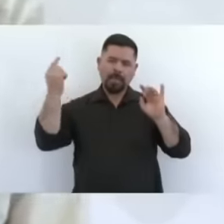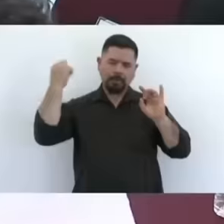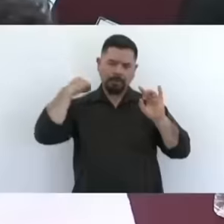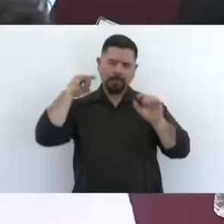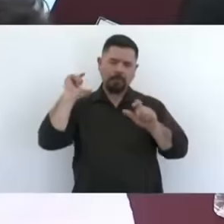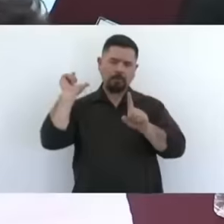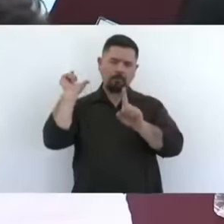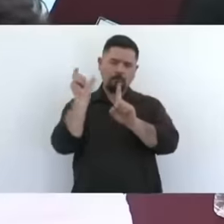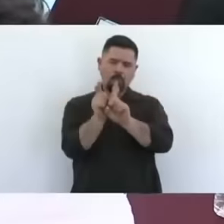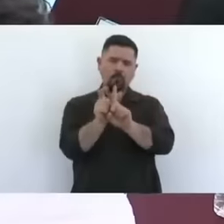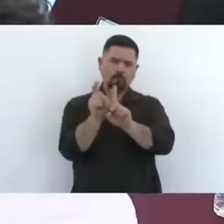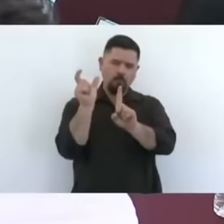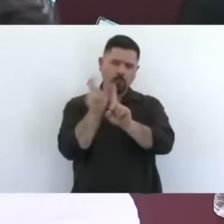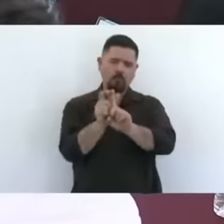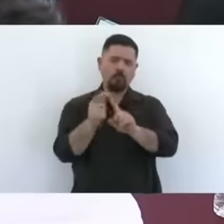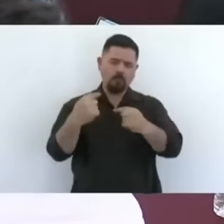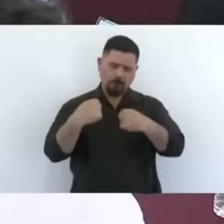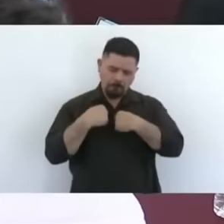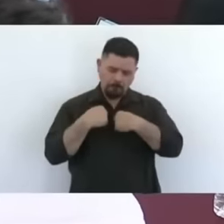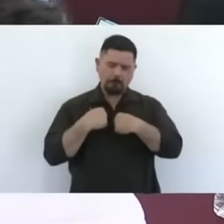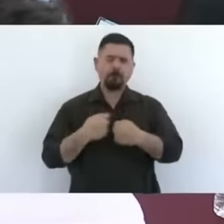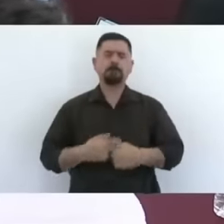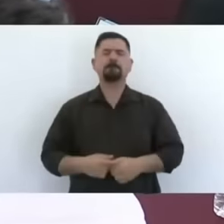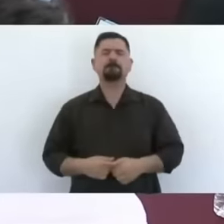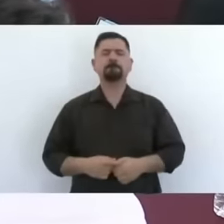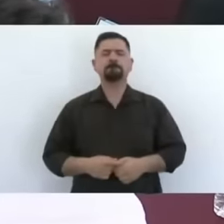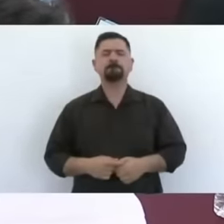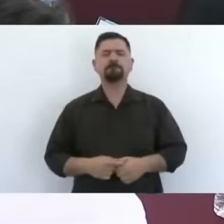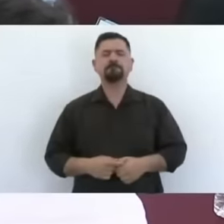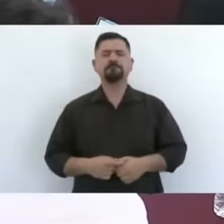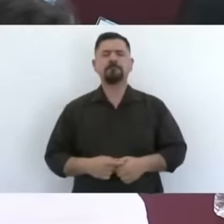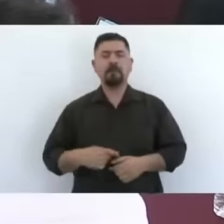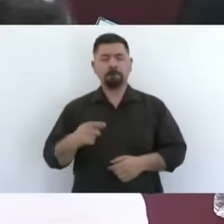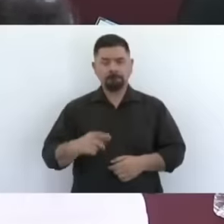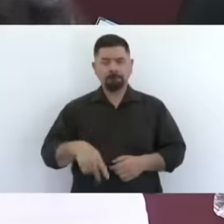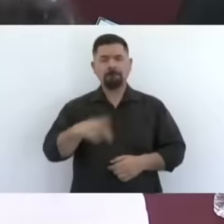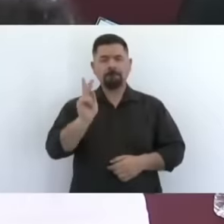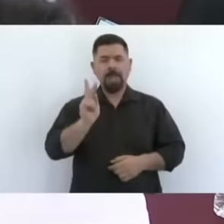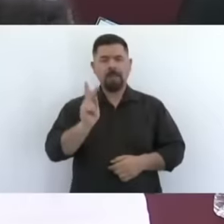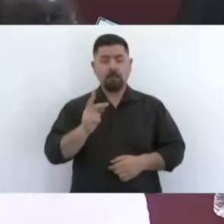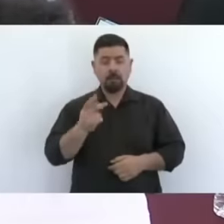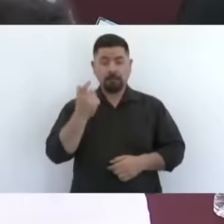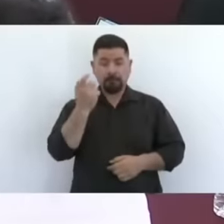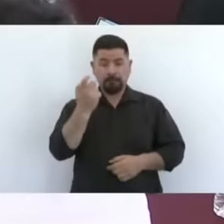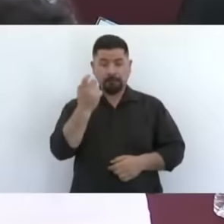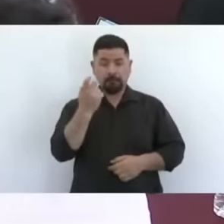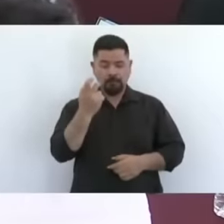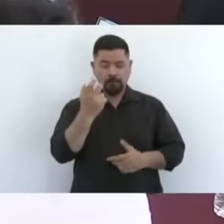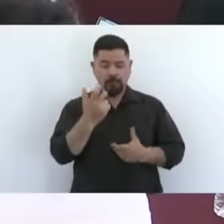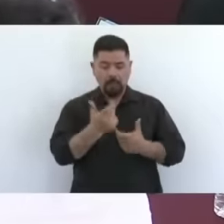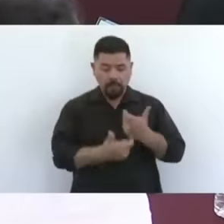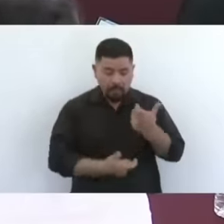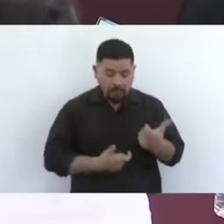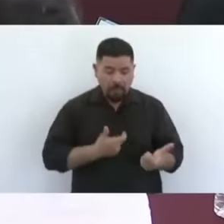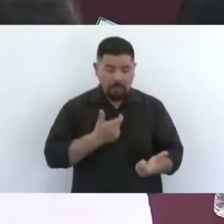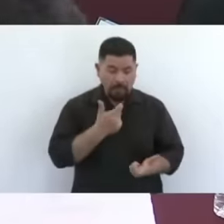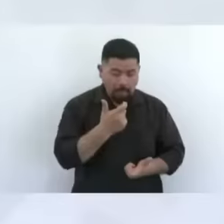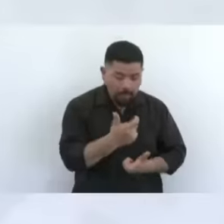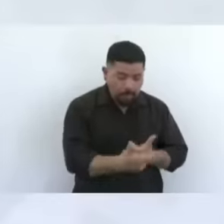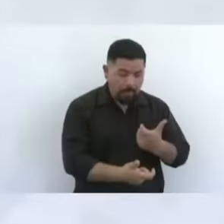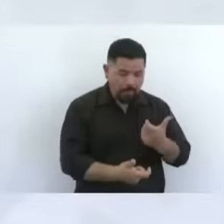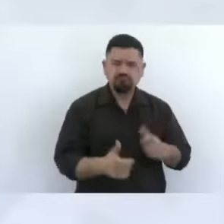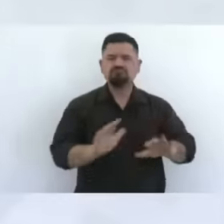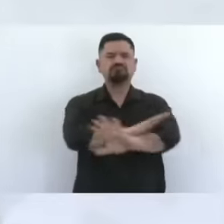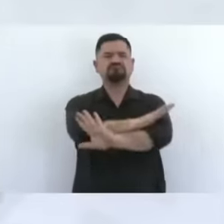Todos los presentes quedaron completamente sorprendidos, ya que el presidente les dijo que en